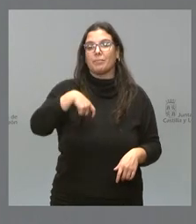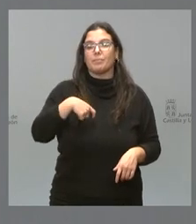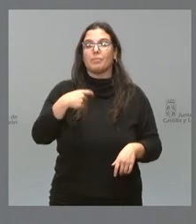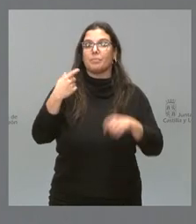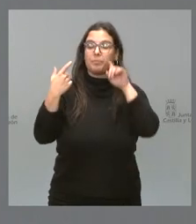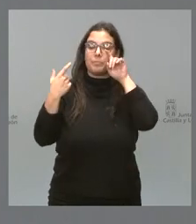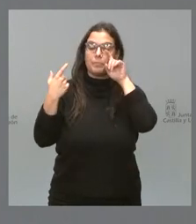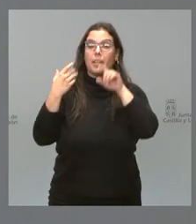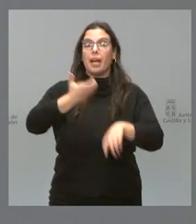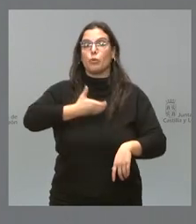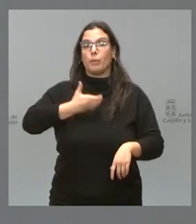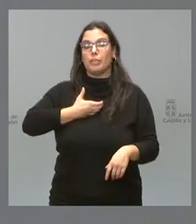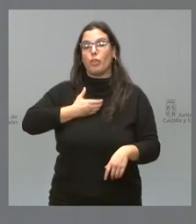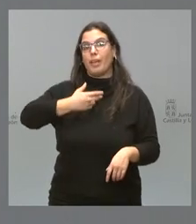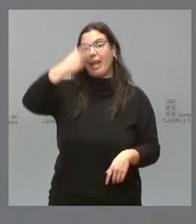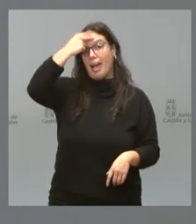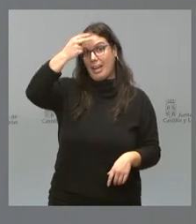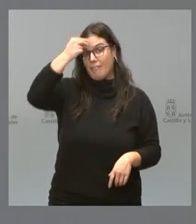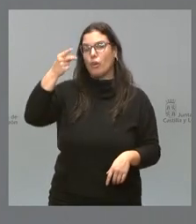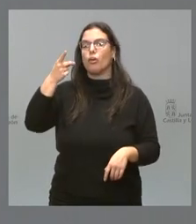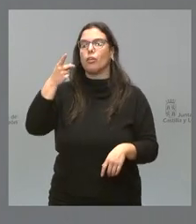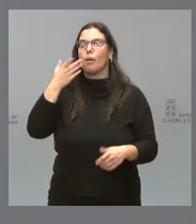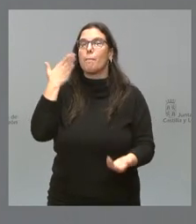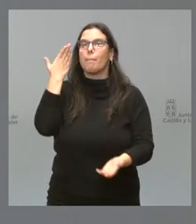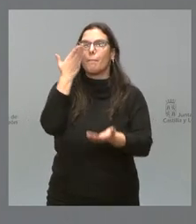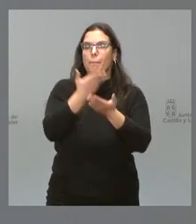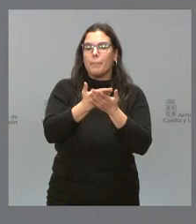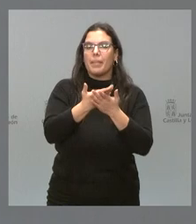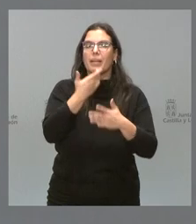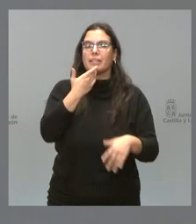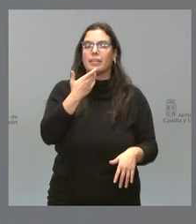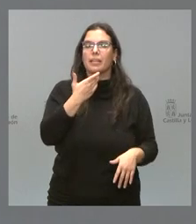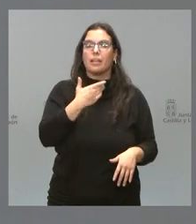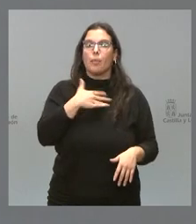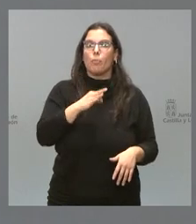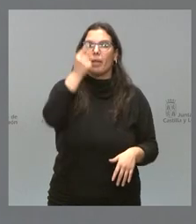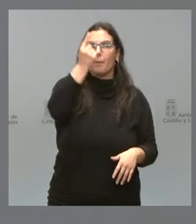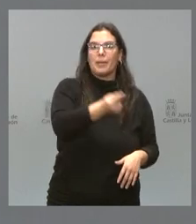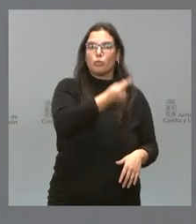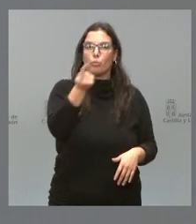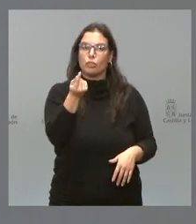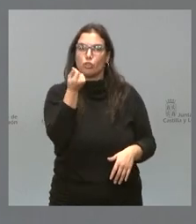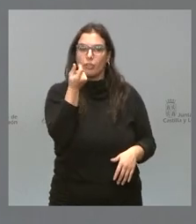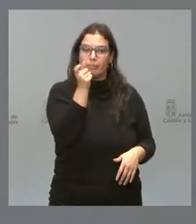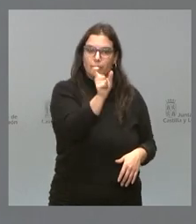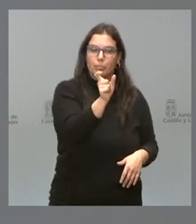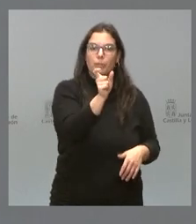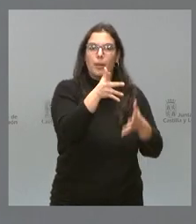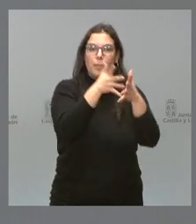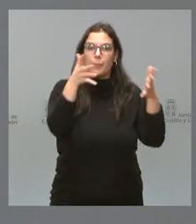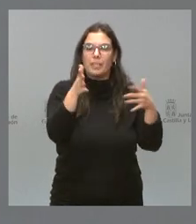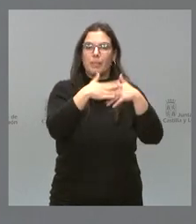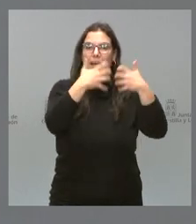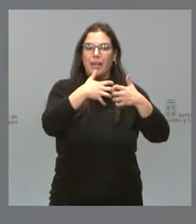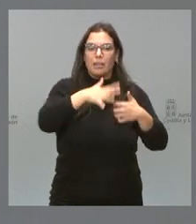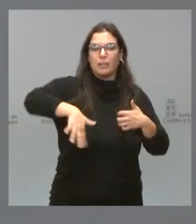demanda que ha realizado el ayuntamiento de Arévalo que le pide si puede haber una ampliación en los presupuestos de una partida para el polígono para la ampliación